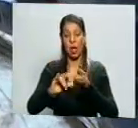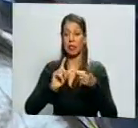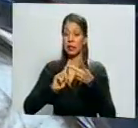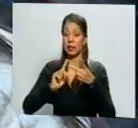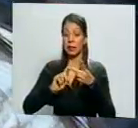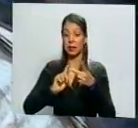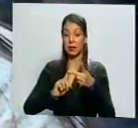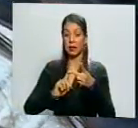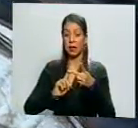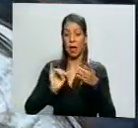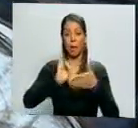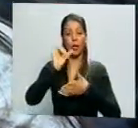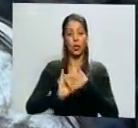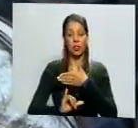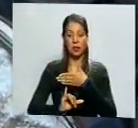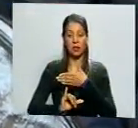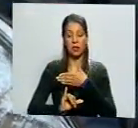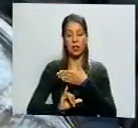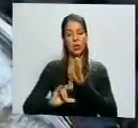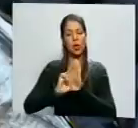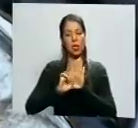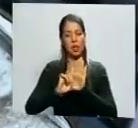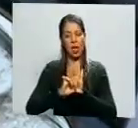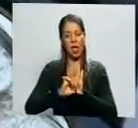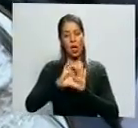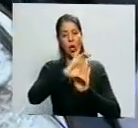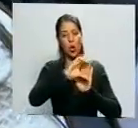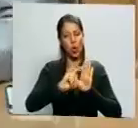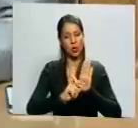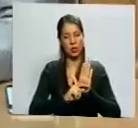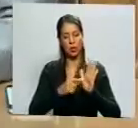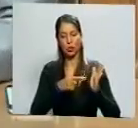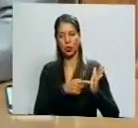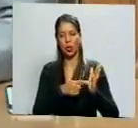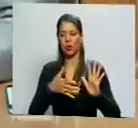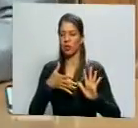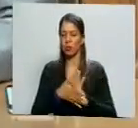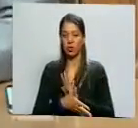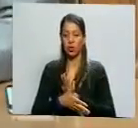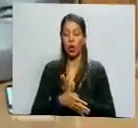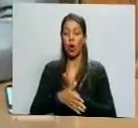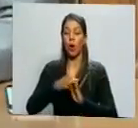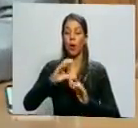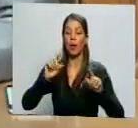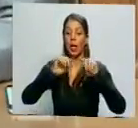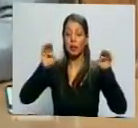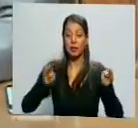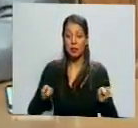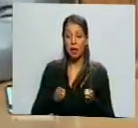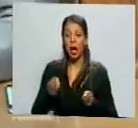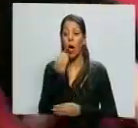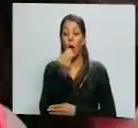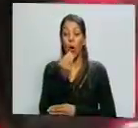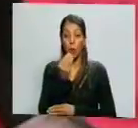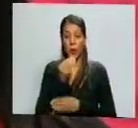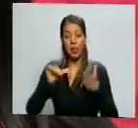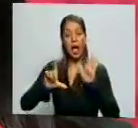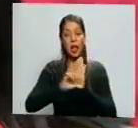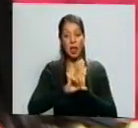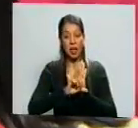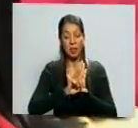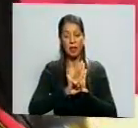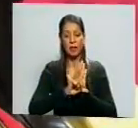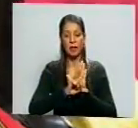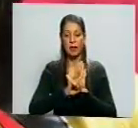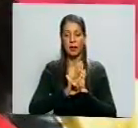Segundo, proyecto de ley constitucional del Comité Local de Abastecimiento y de Producción.